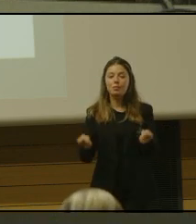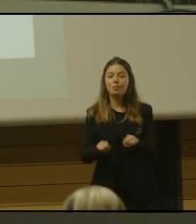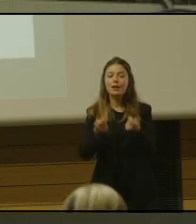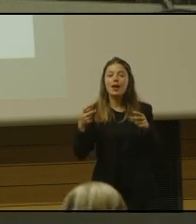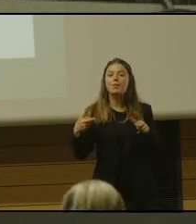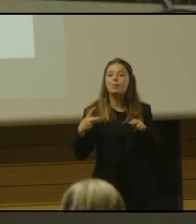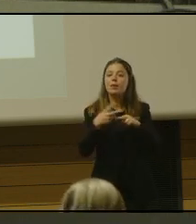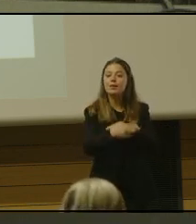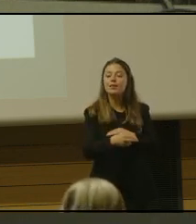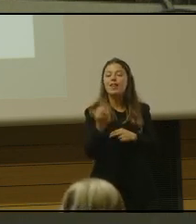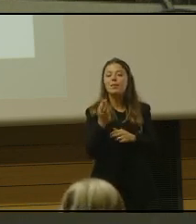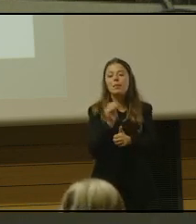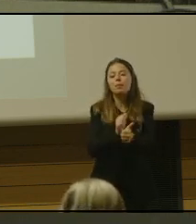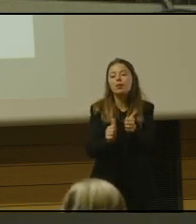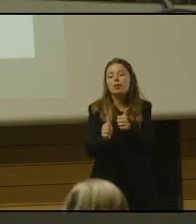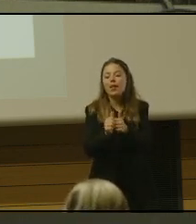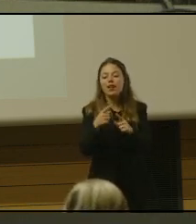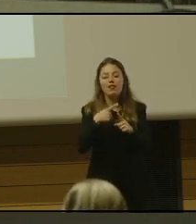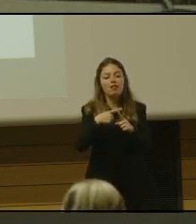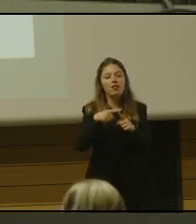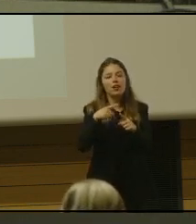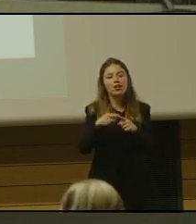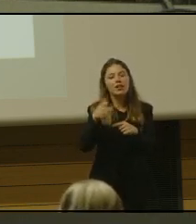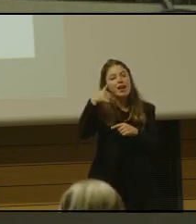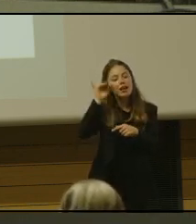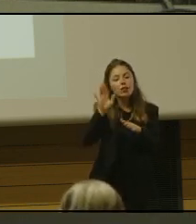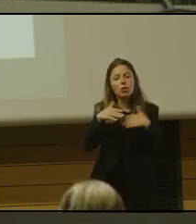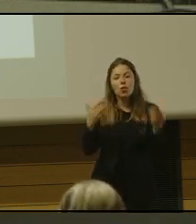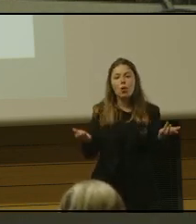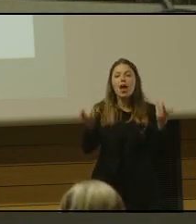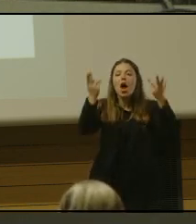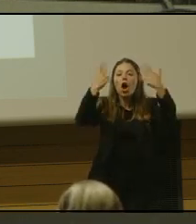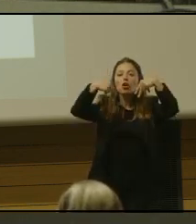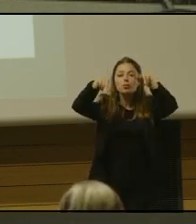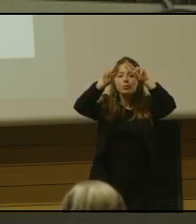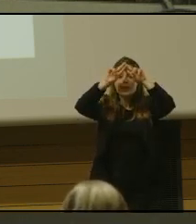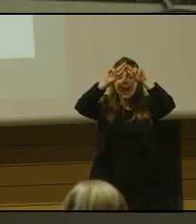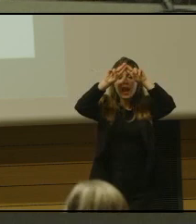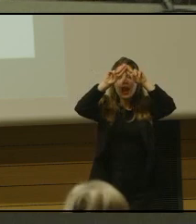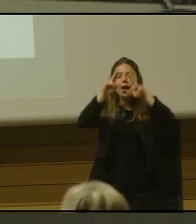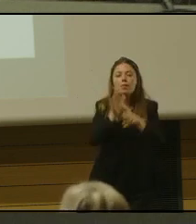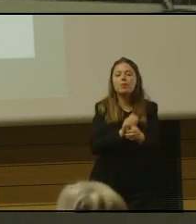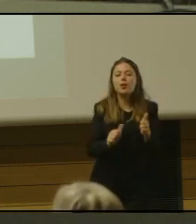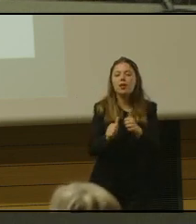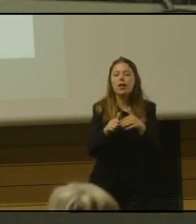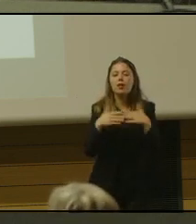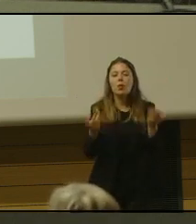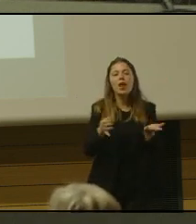y no tener que priorizar los factores de riesgo, porque es como si yo te digo, en un hospital, ¿qué vas a priorizar?